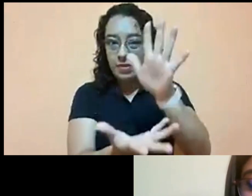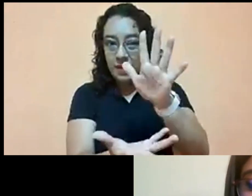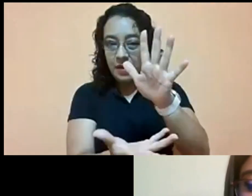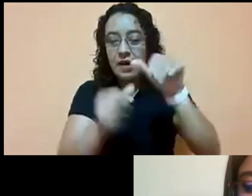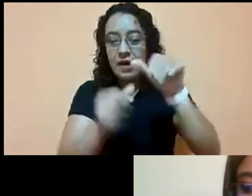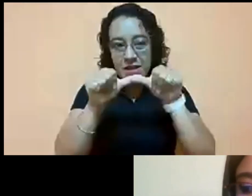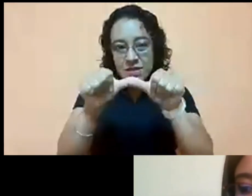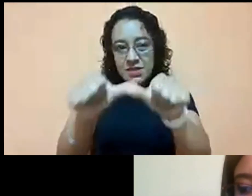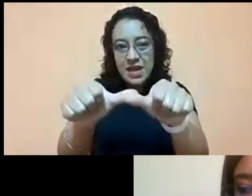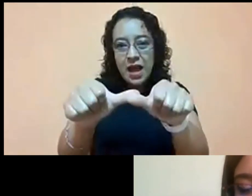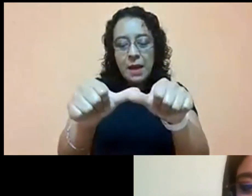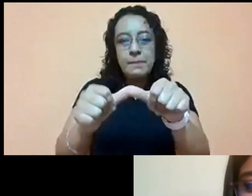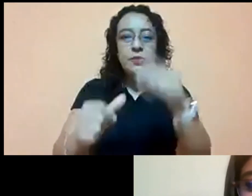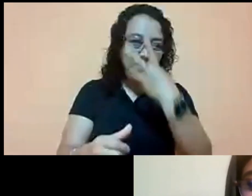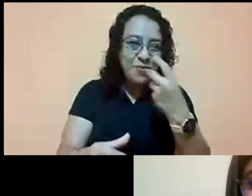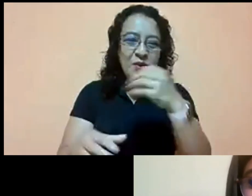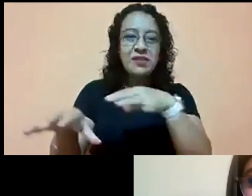adelante con esta linda actividad.